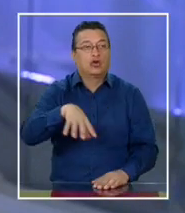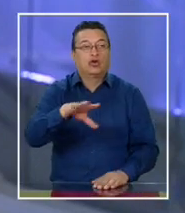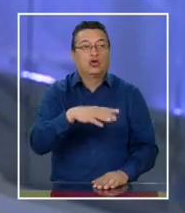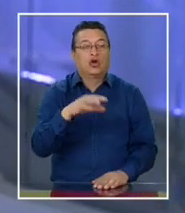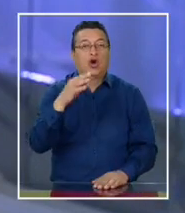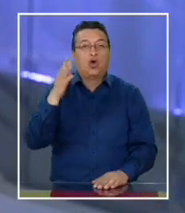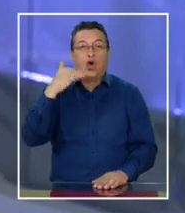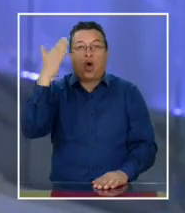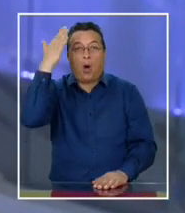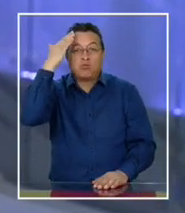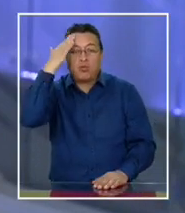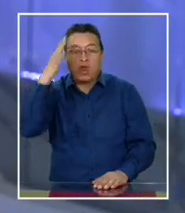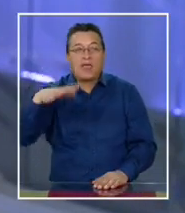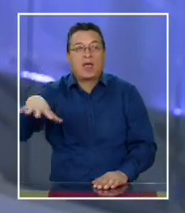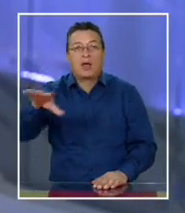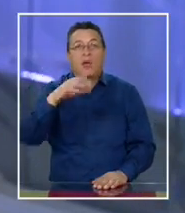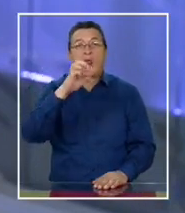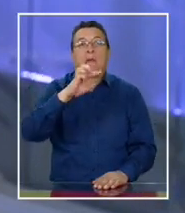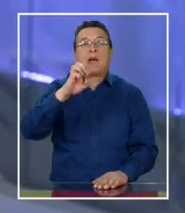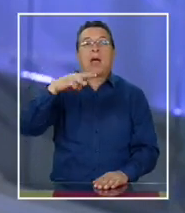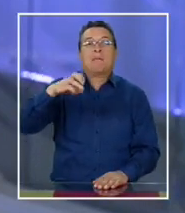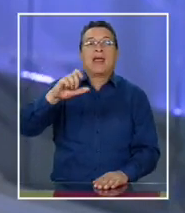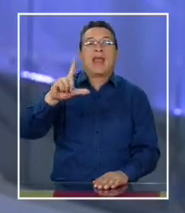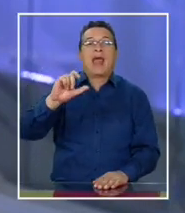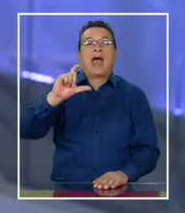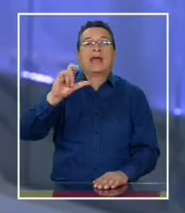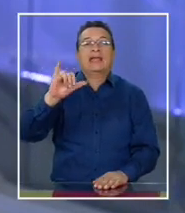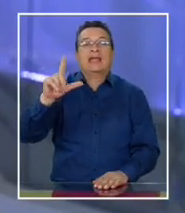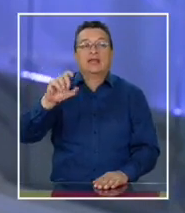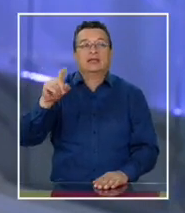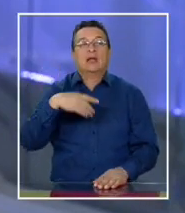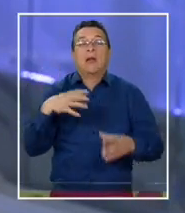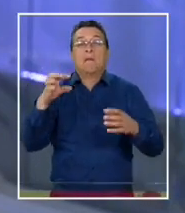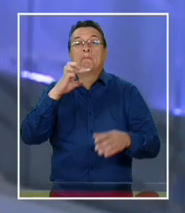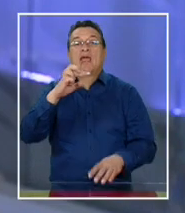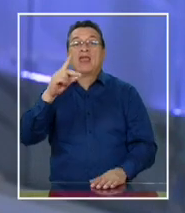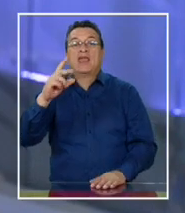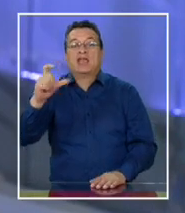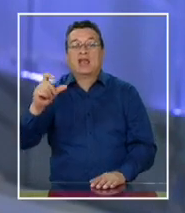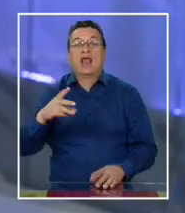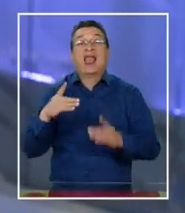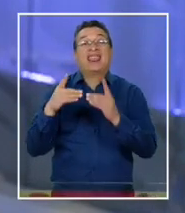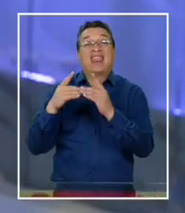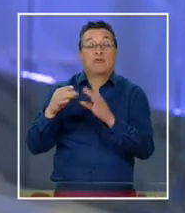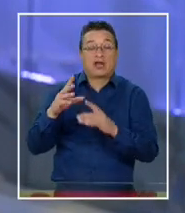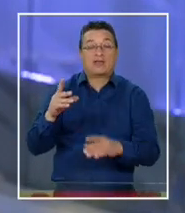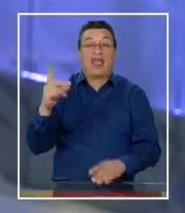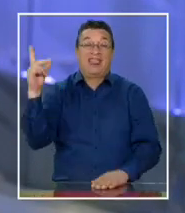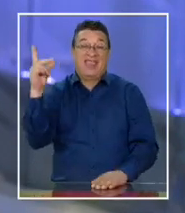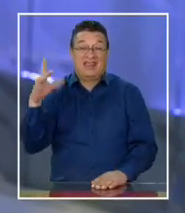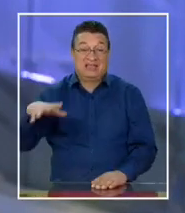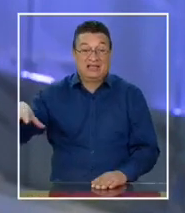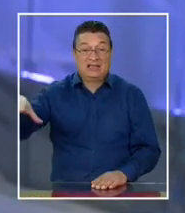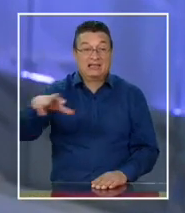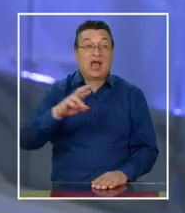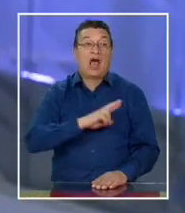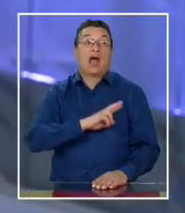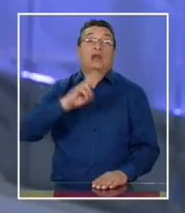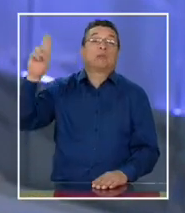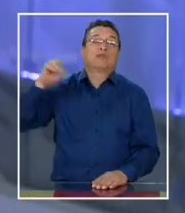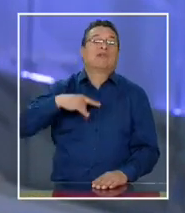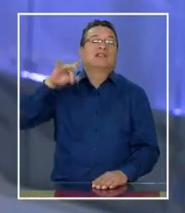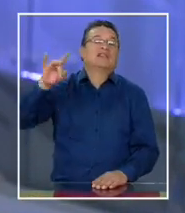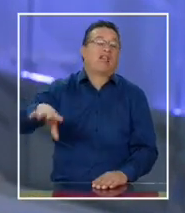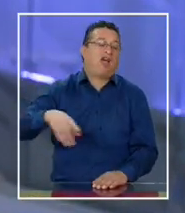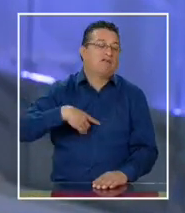populismo tipo Pamela el populismo tipo partido a la gente los demócratas la derecha tradicional los republicanos siempre lo